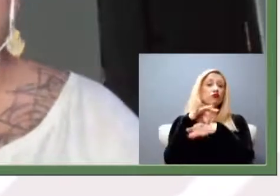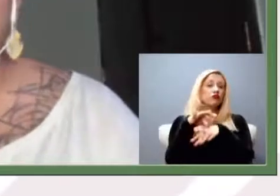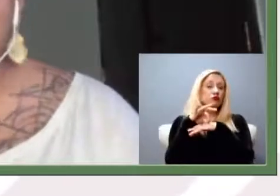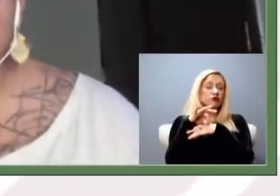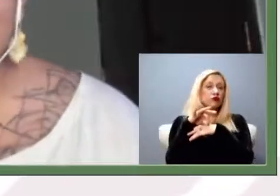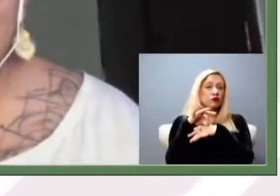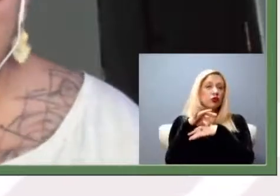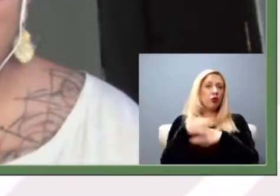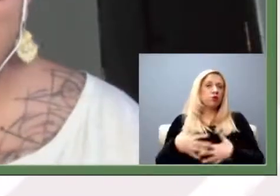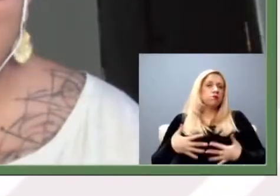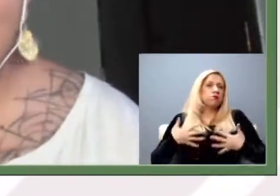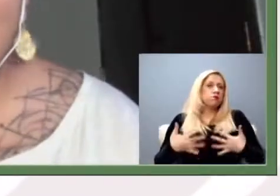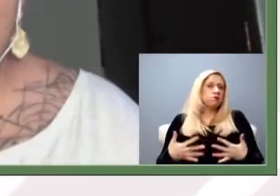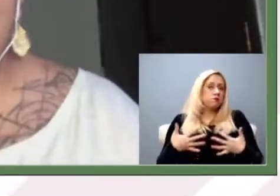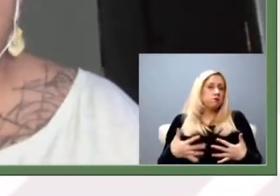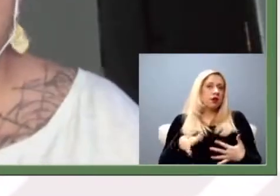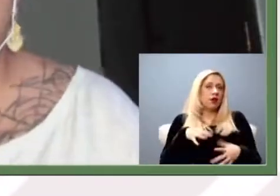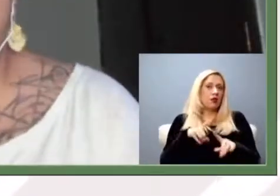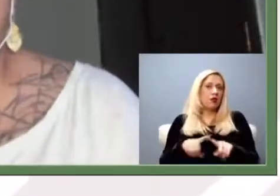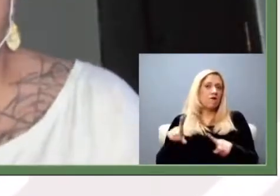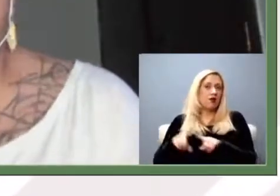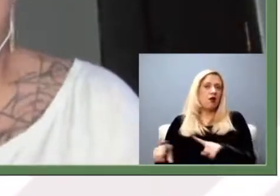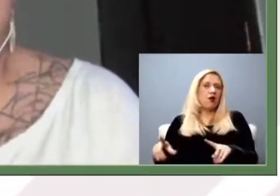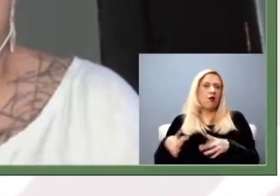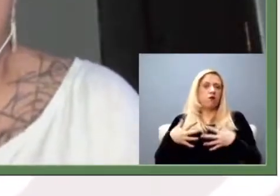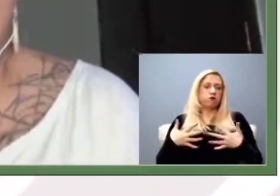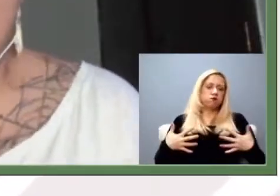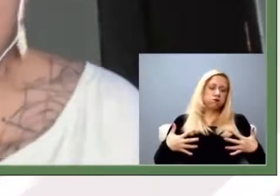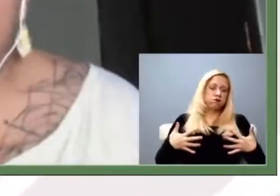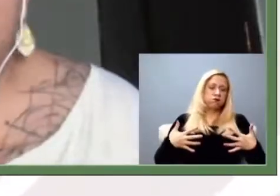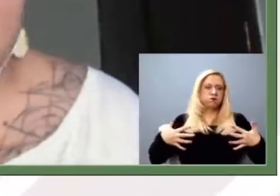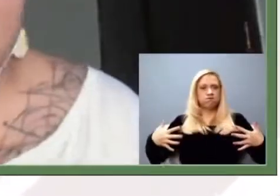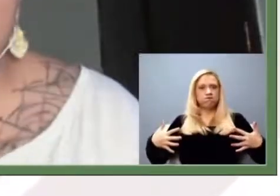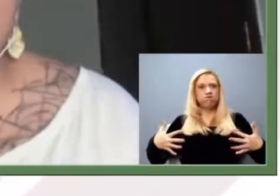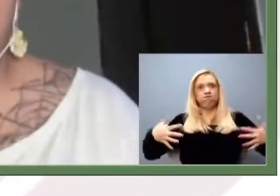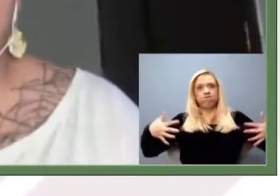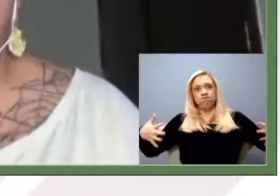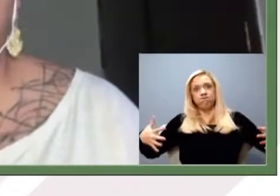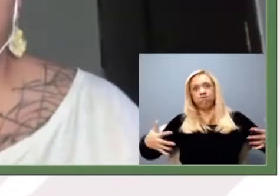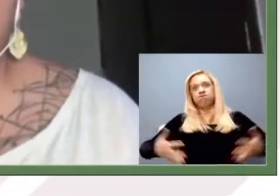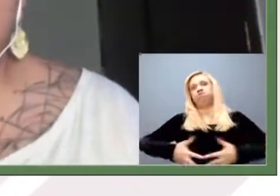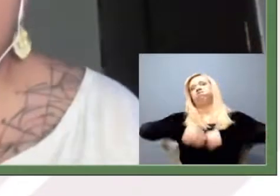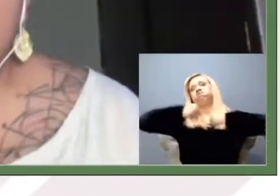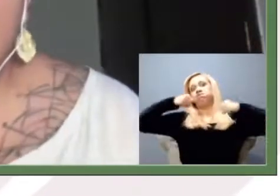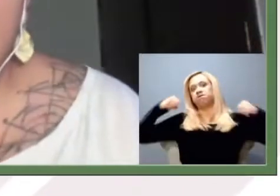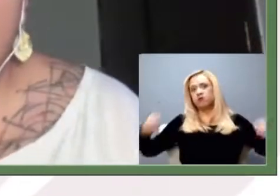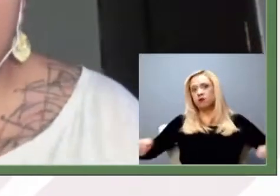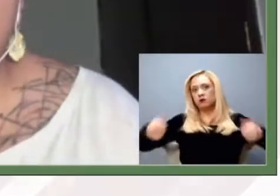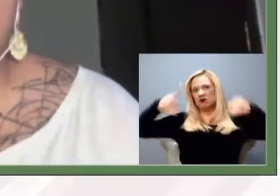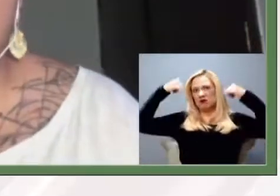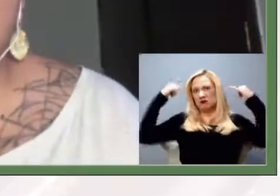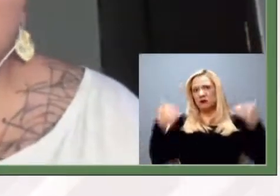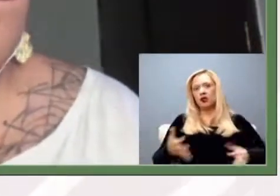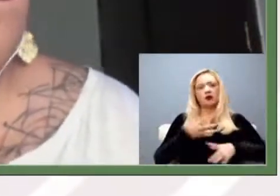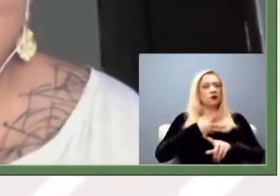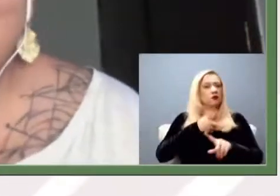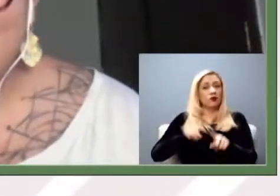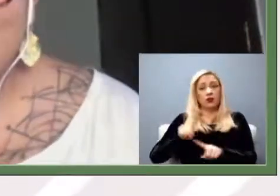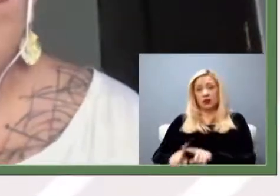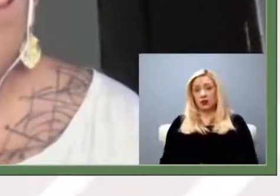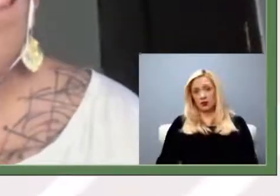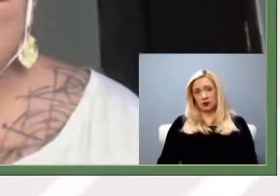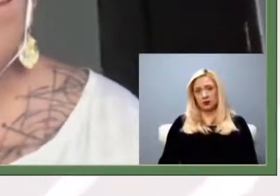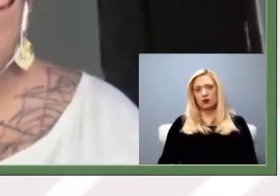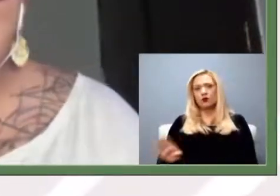las gorduras, digámosle así, pues hay una variedad de experiencias de las que podemos ir alimentándonos, ahora sí